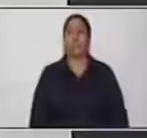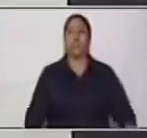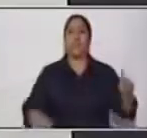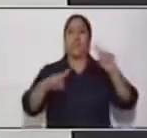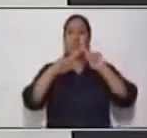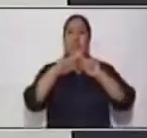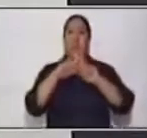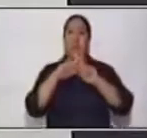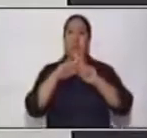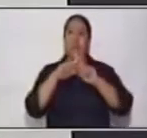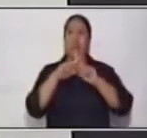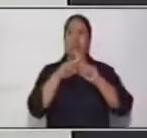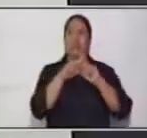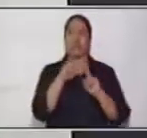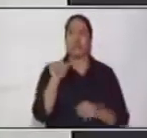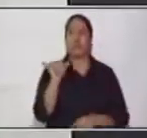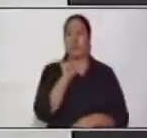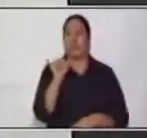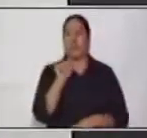x será igual